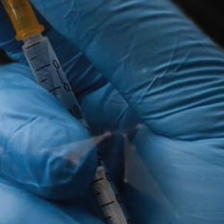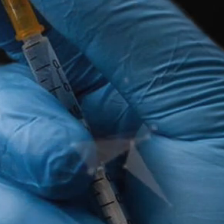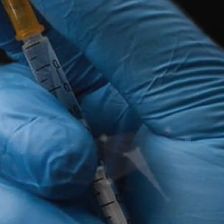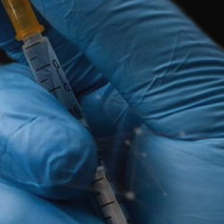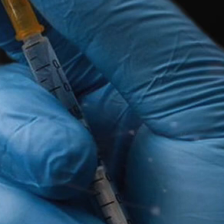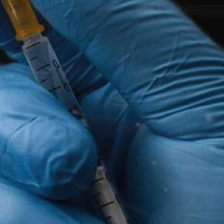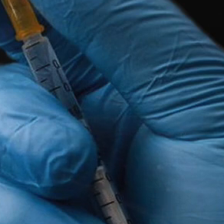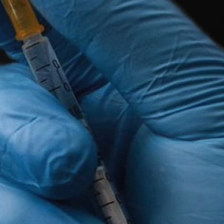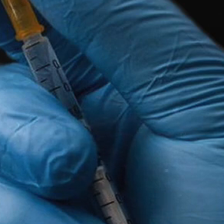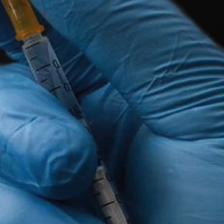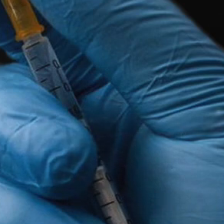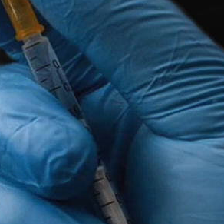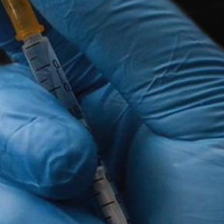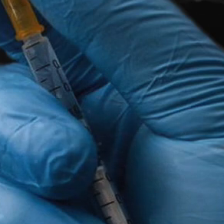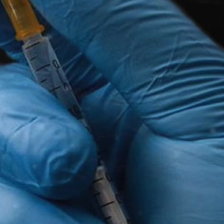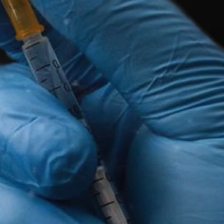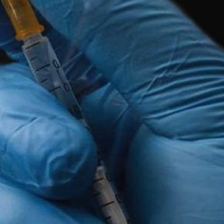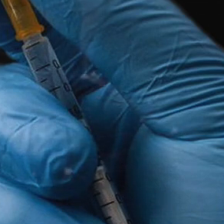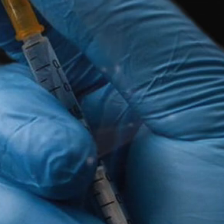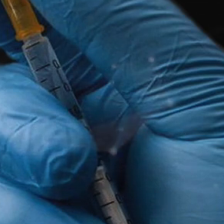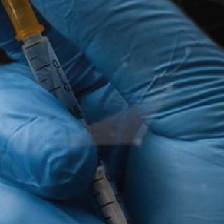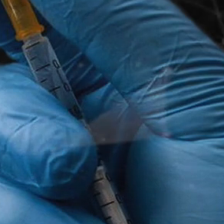de nuestro canal.